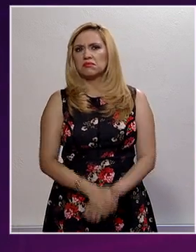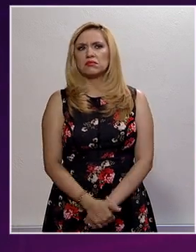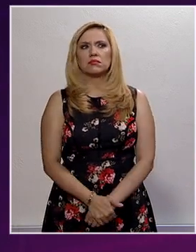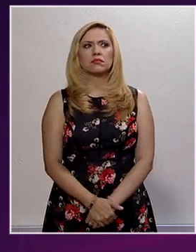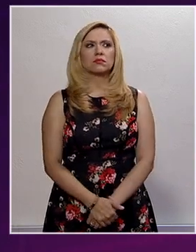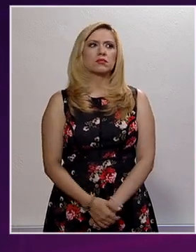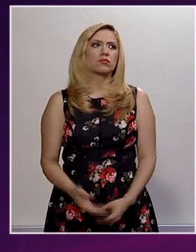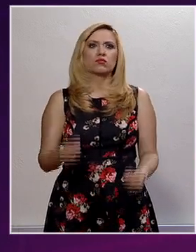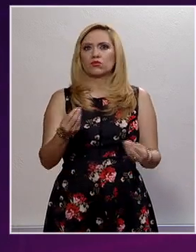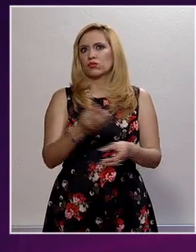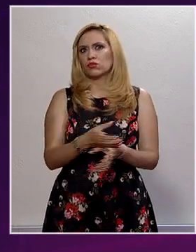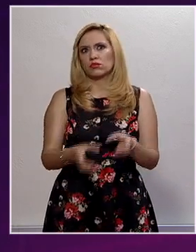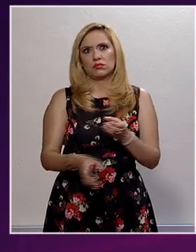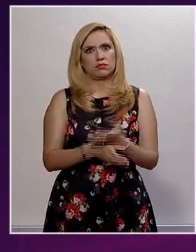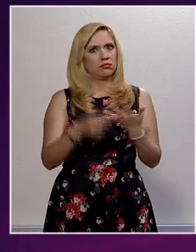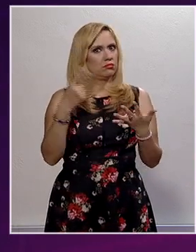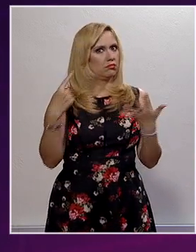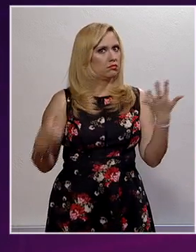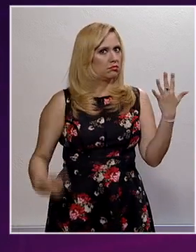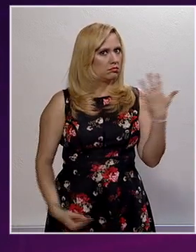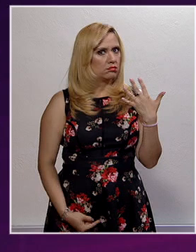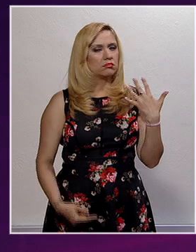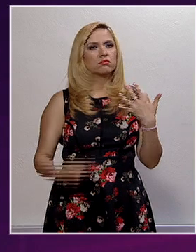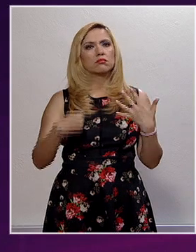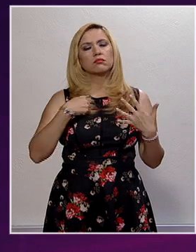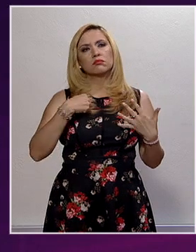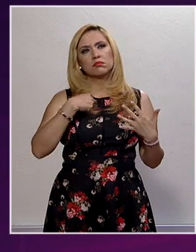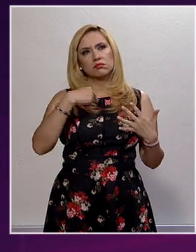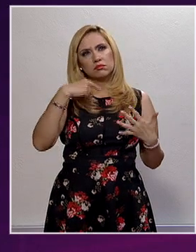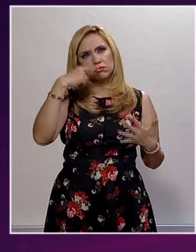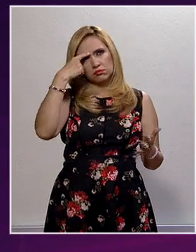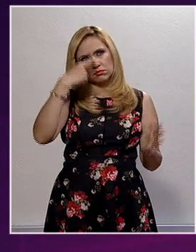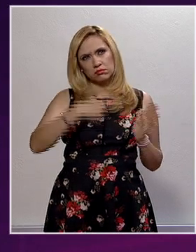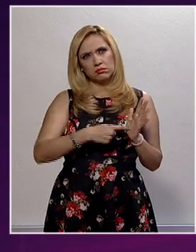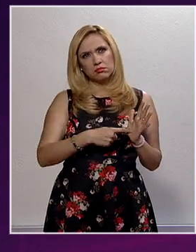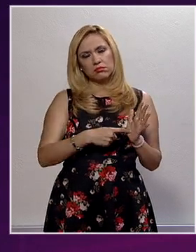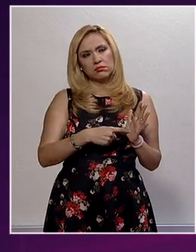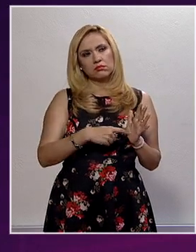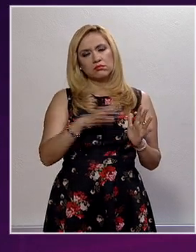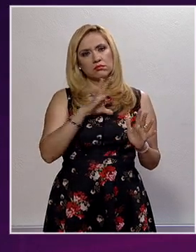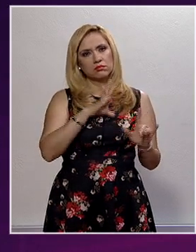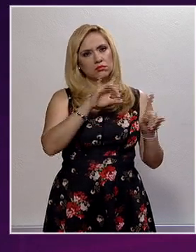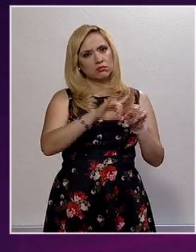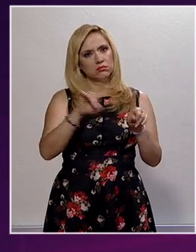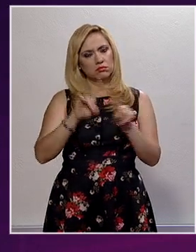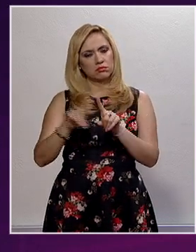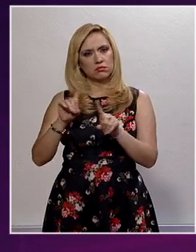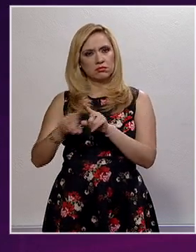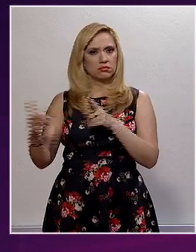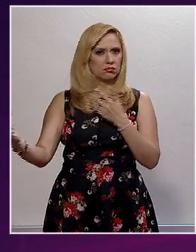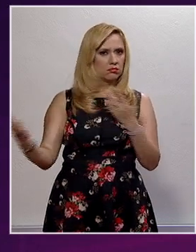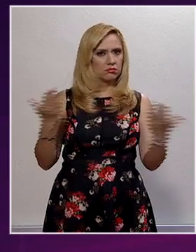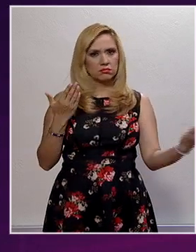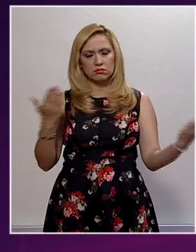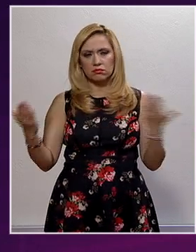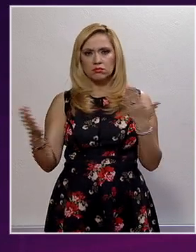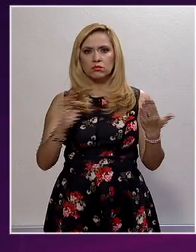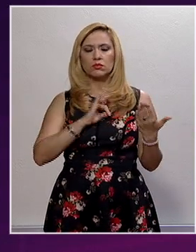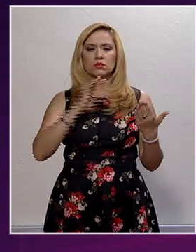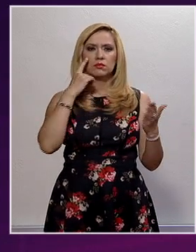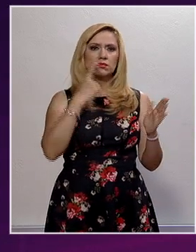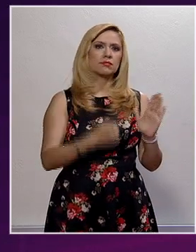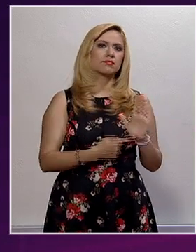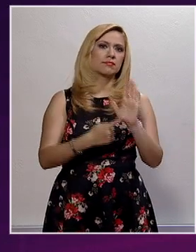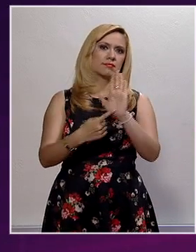dice muchas cosas, ¿no? Pero me parece que hay varios puntos que podemos poner